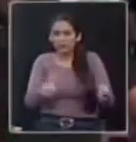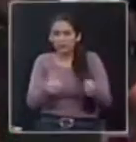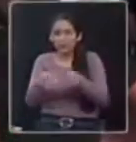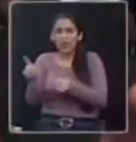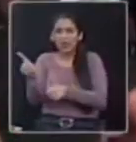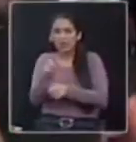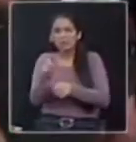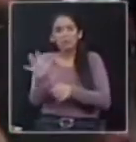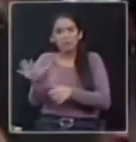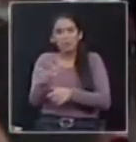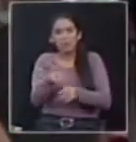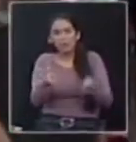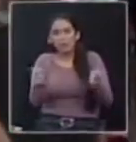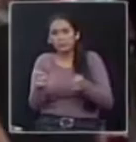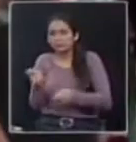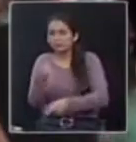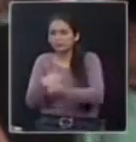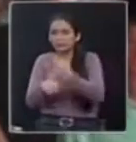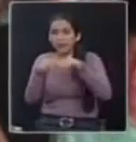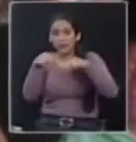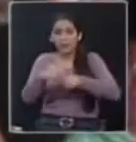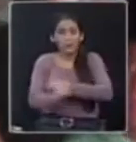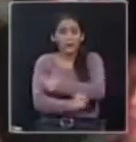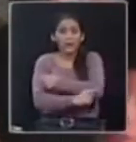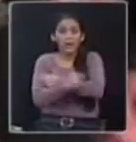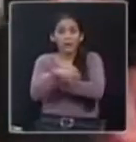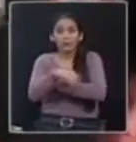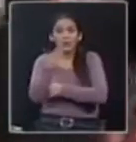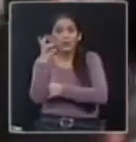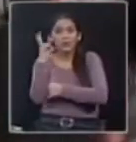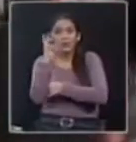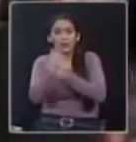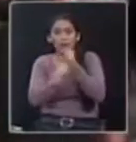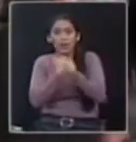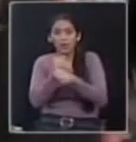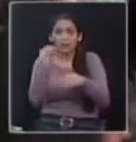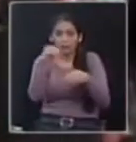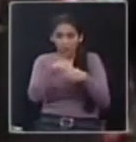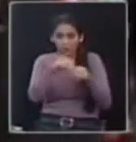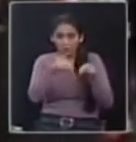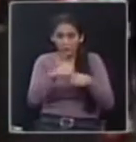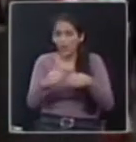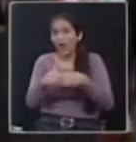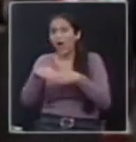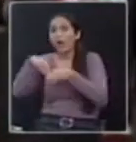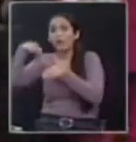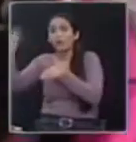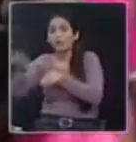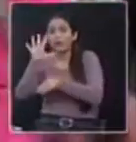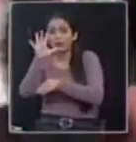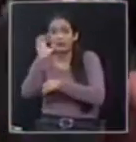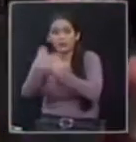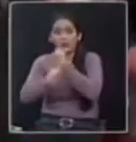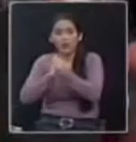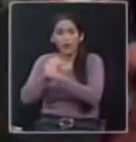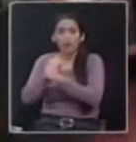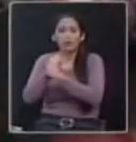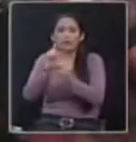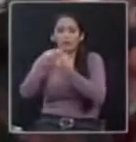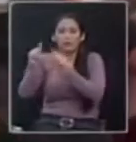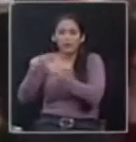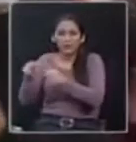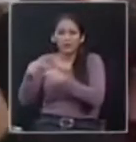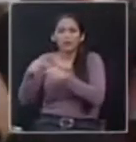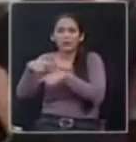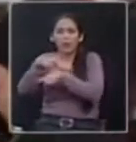Aquí dentro del mercado tenemos 17 años, fuera del mercado tengo 15 años en Feria Libre, y toda mi niñez